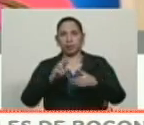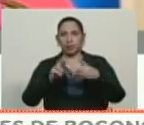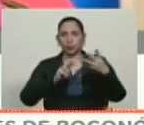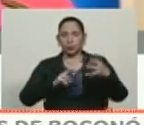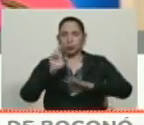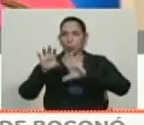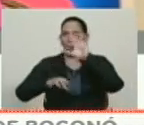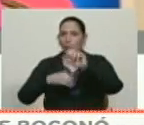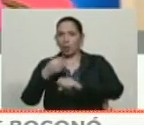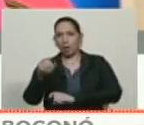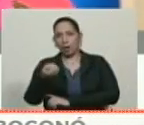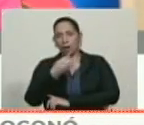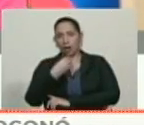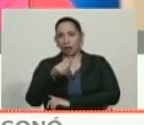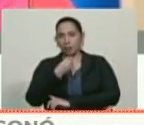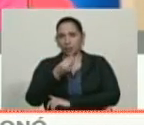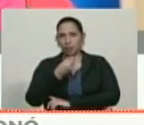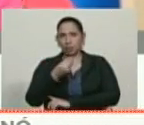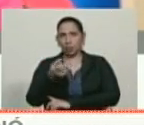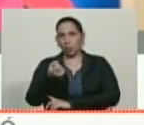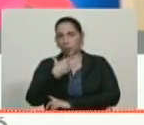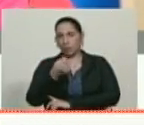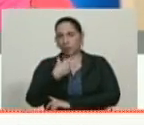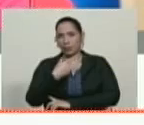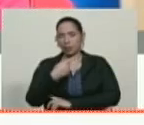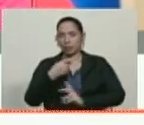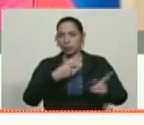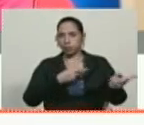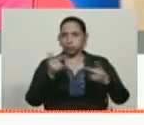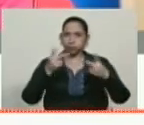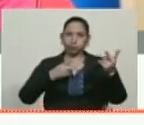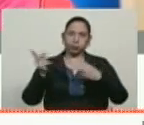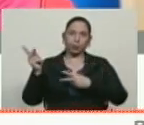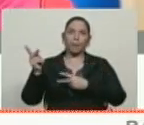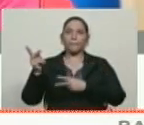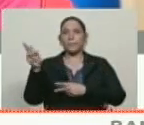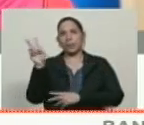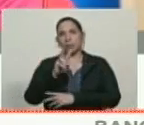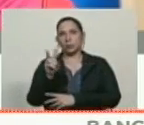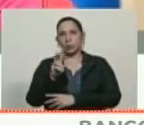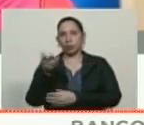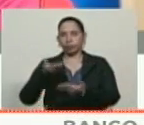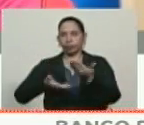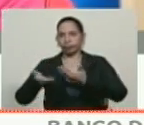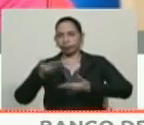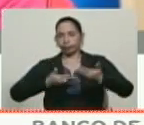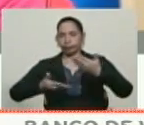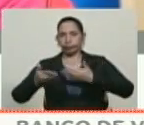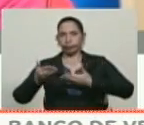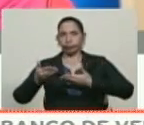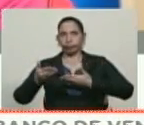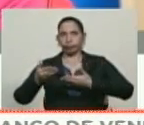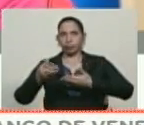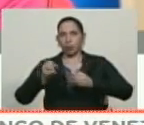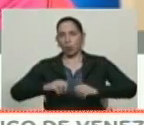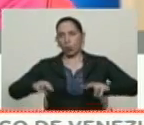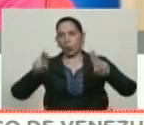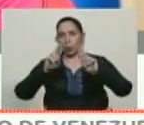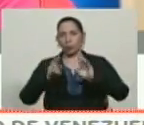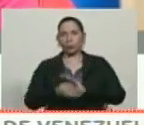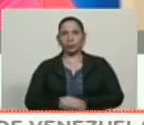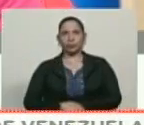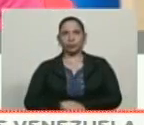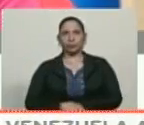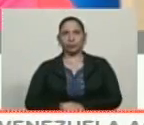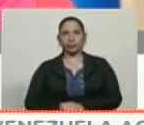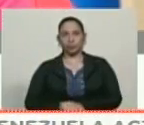comprar alimentos y medicamentos y enviarlos a Venezuela a través de las agencias de cooperación internacional de las Naciones Unidas. ¿Qué